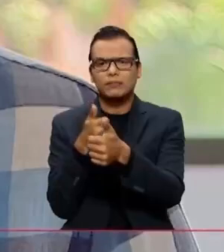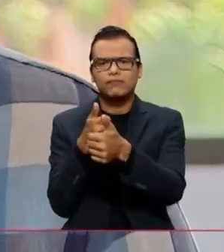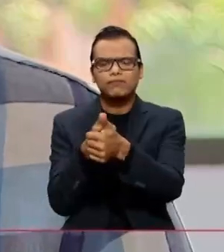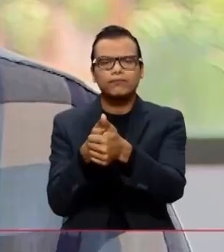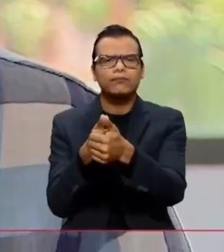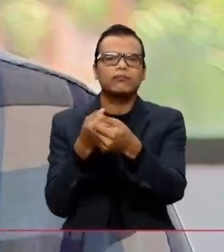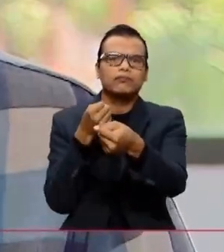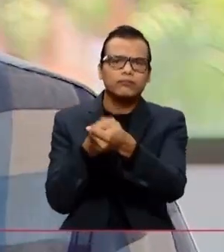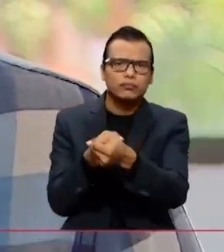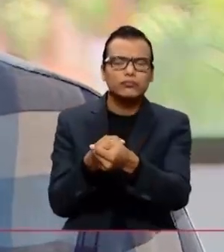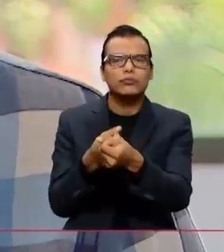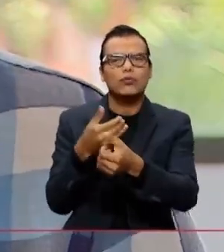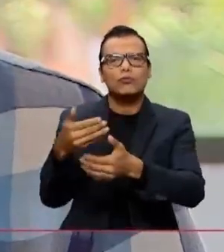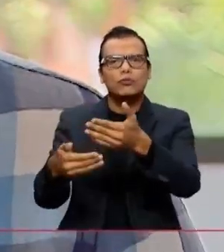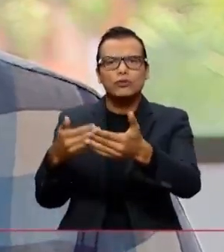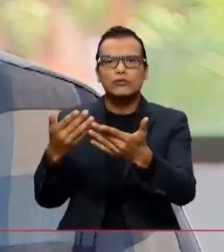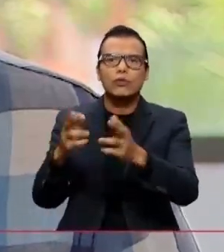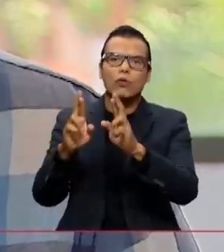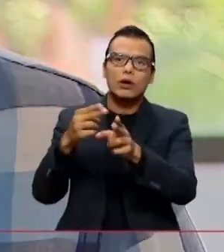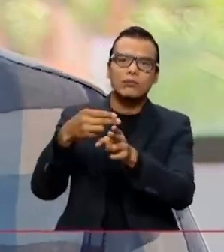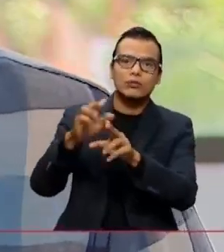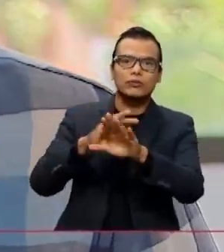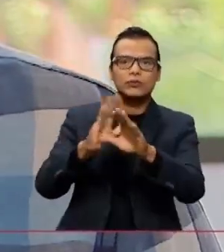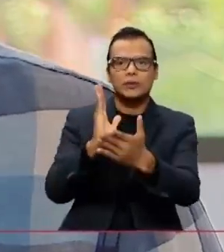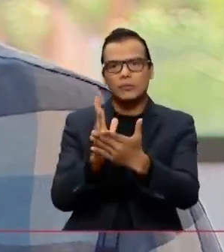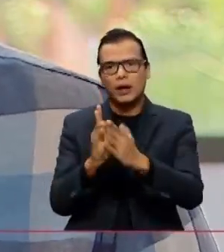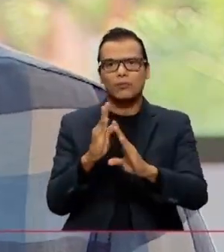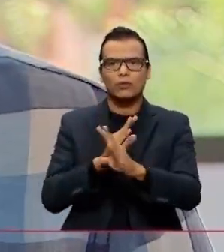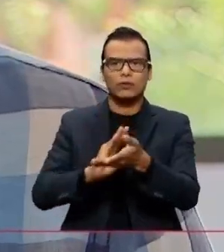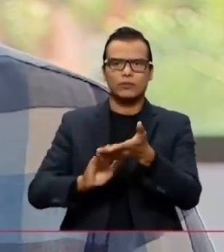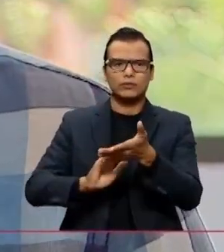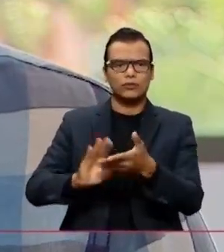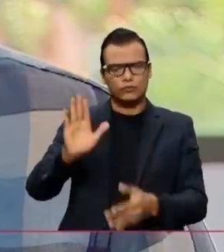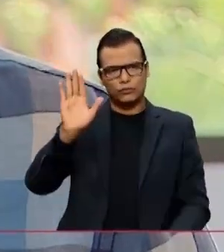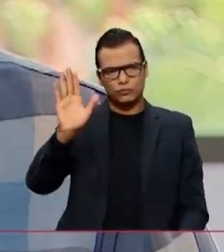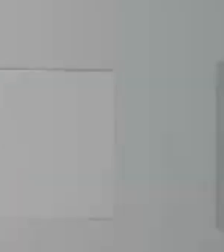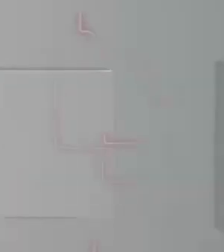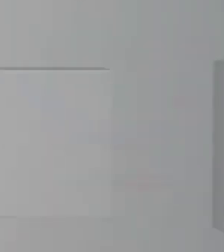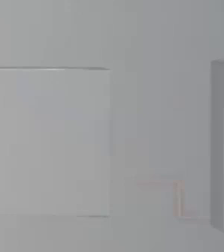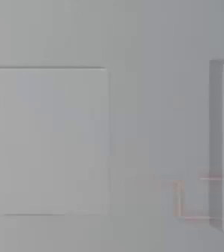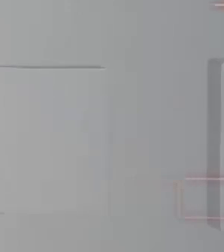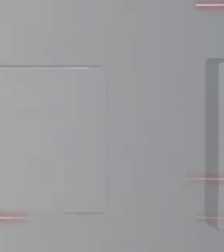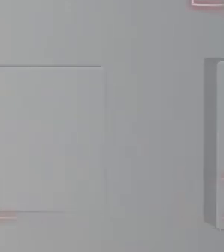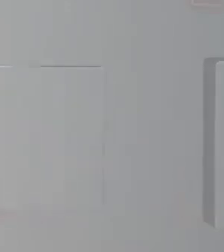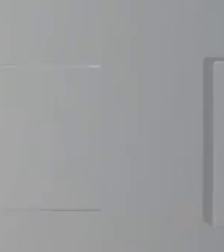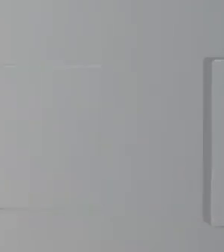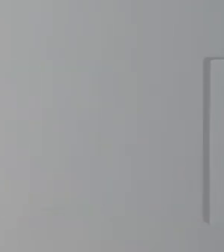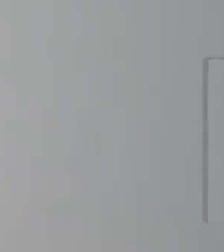esperamos en los próximos días poder dirimir esa situación que afecta a la población.